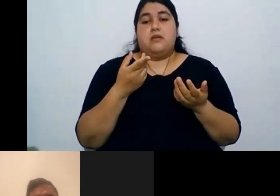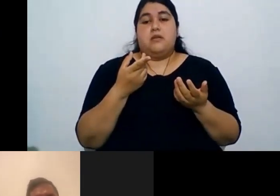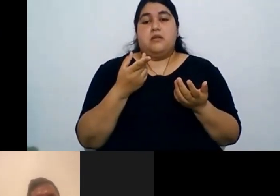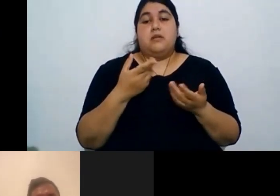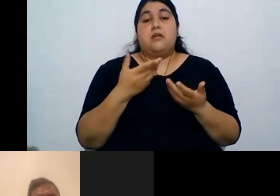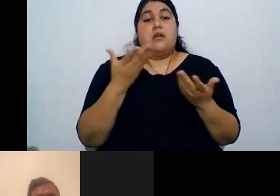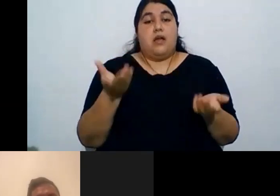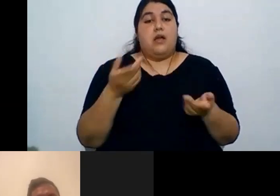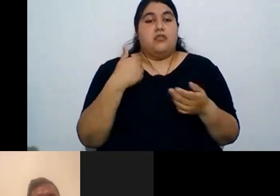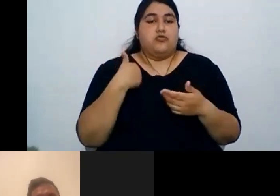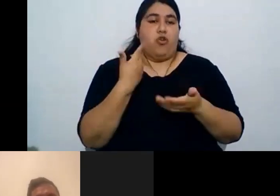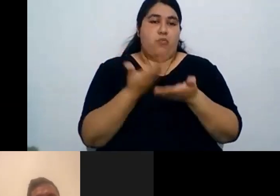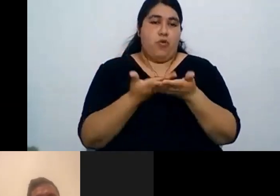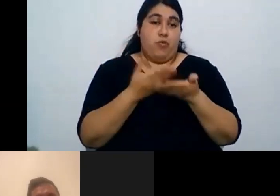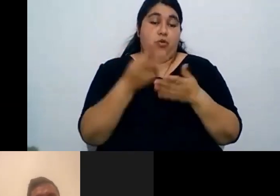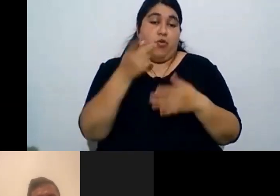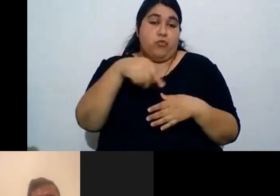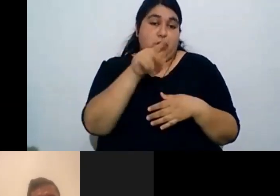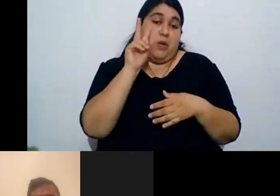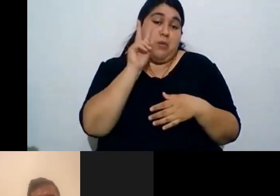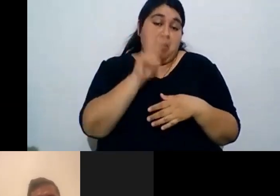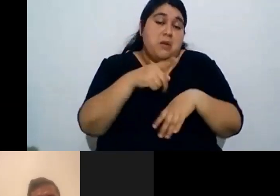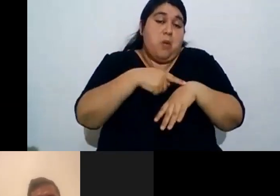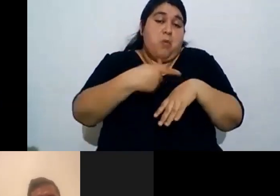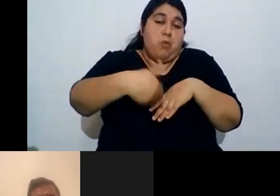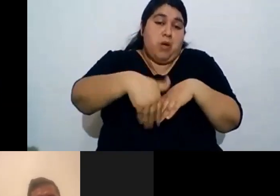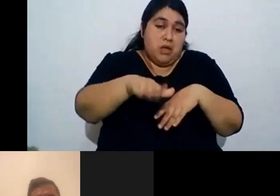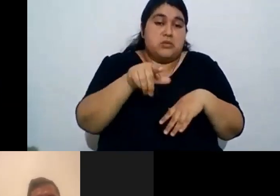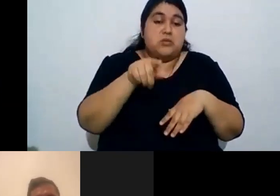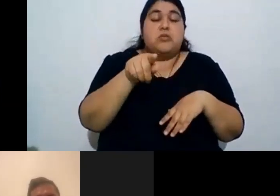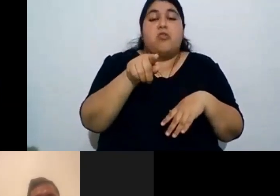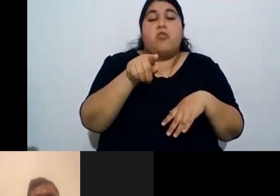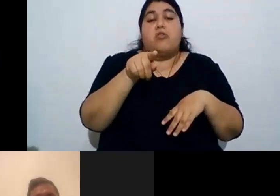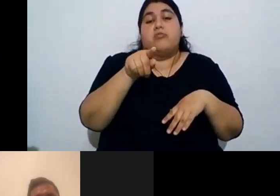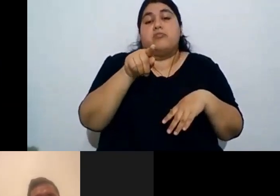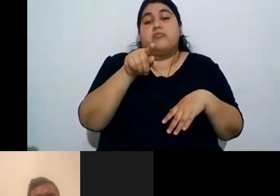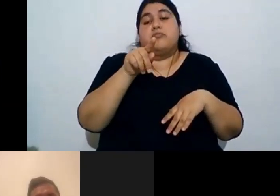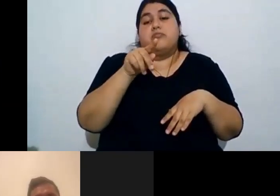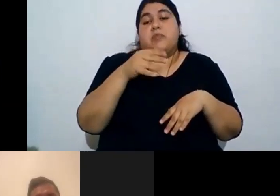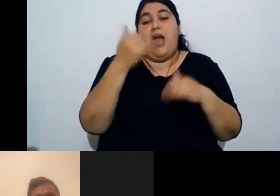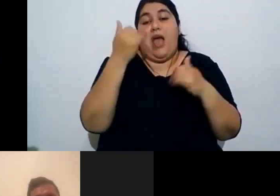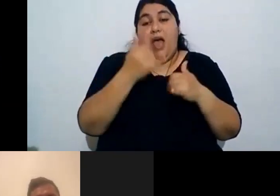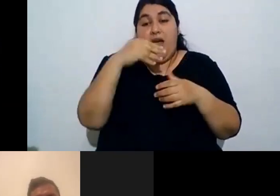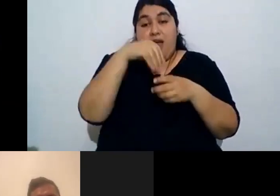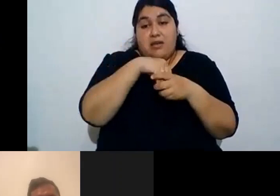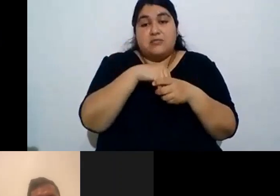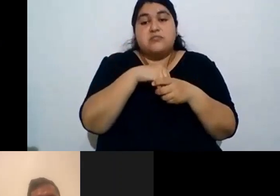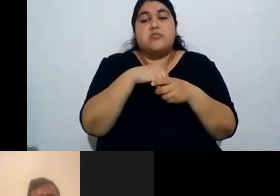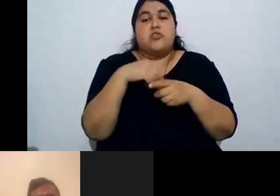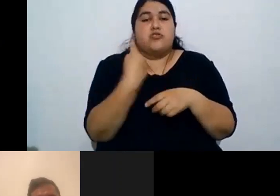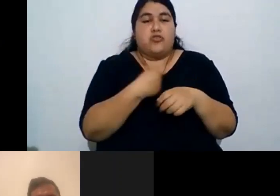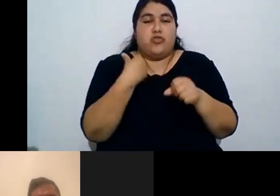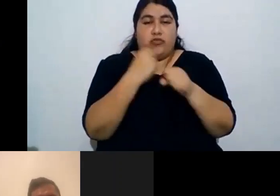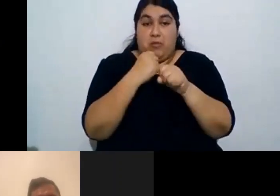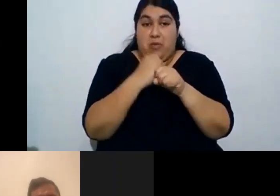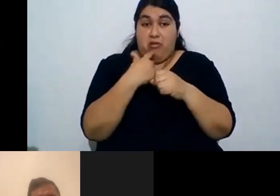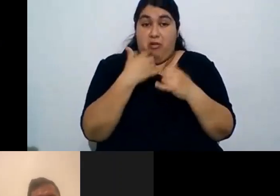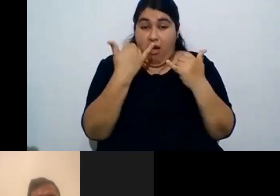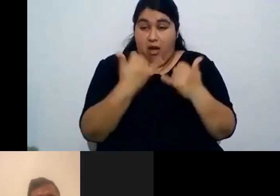Les propongo ver en algún momento, si ustedes quieren ver un poco a esto, el trabajo que nosotros hemos hecho,